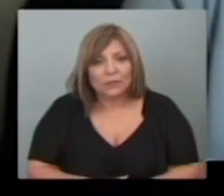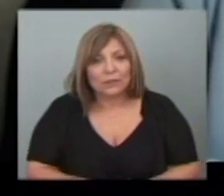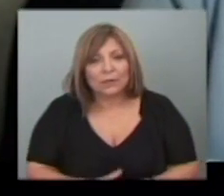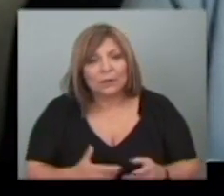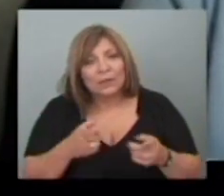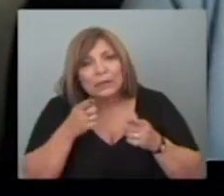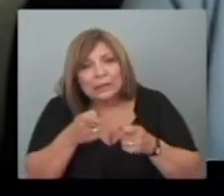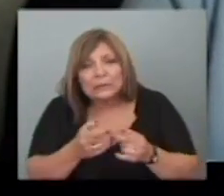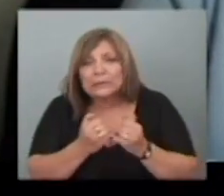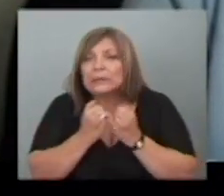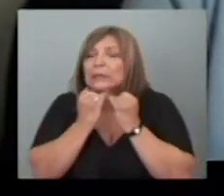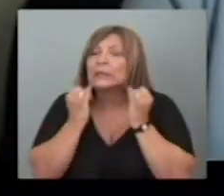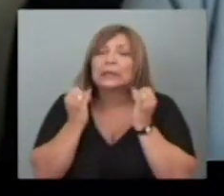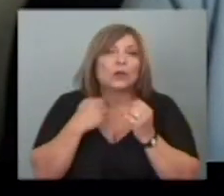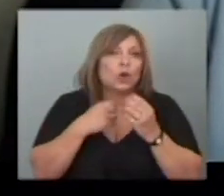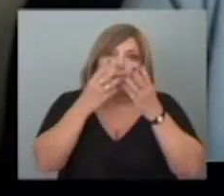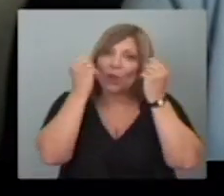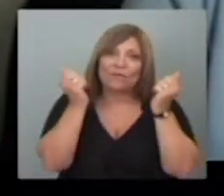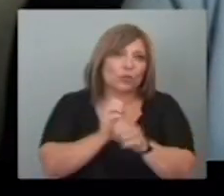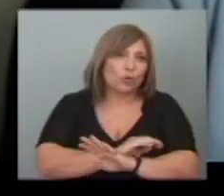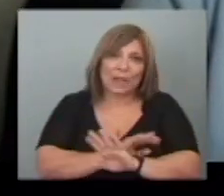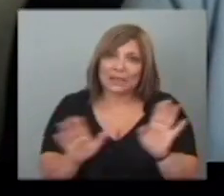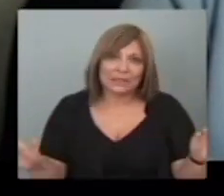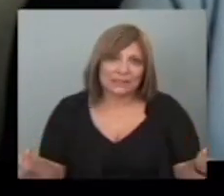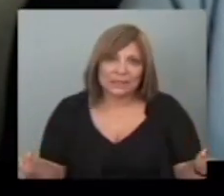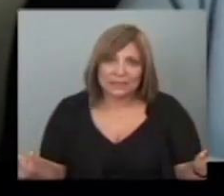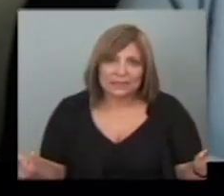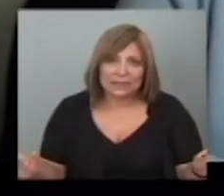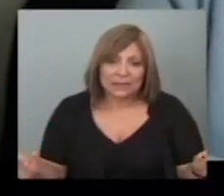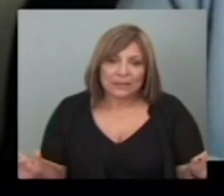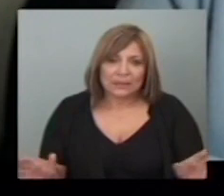Ese fue un día que no me olvido más en la vida.